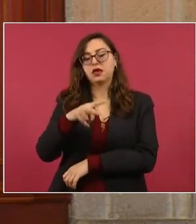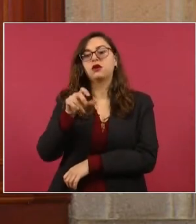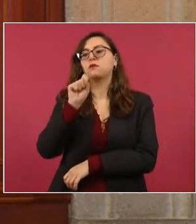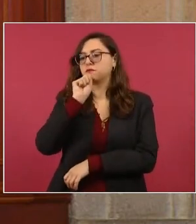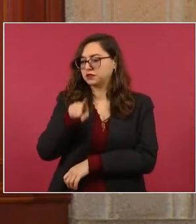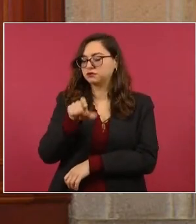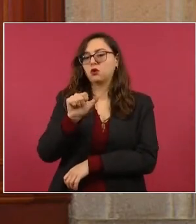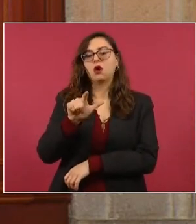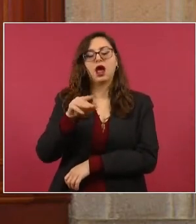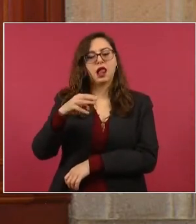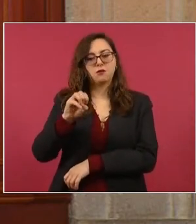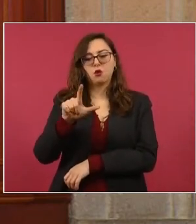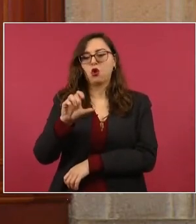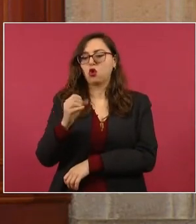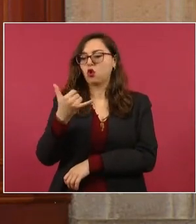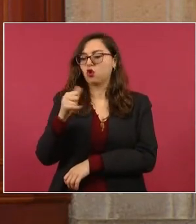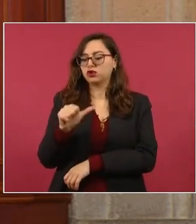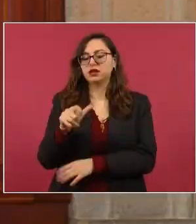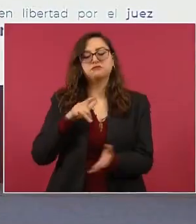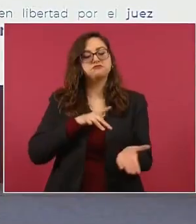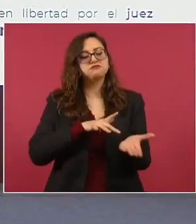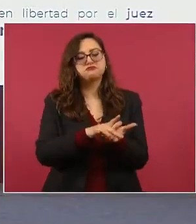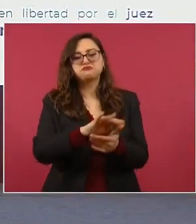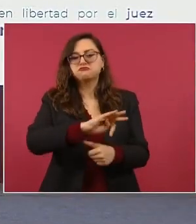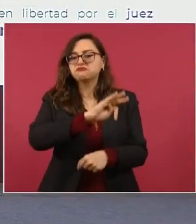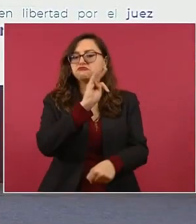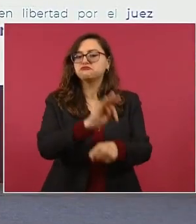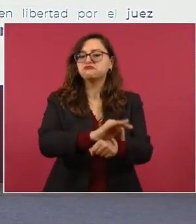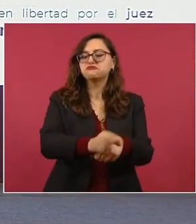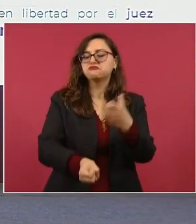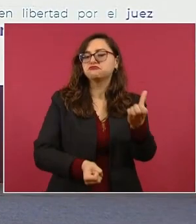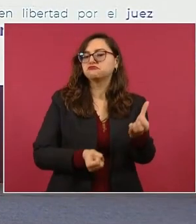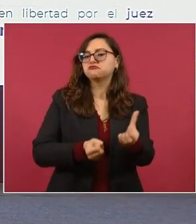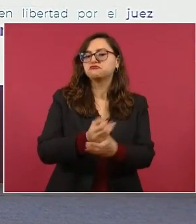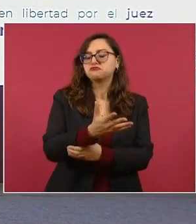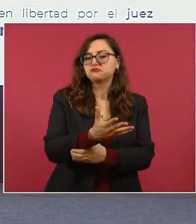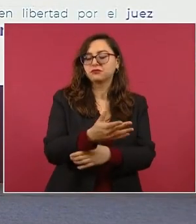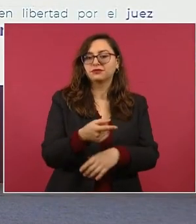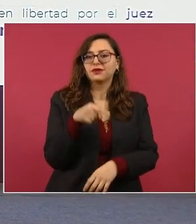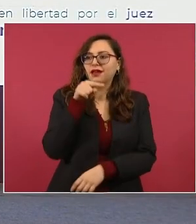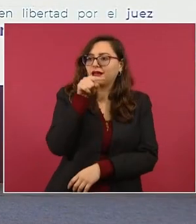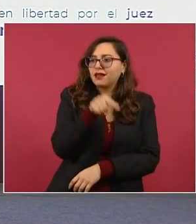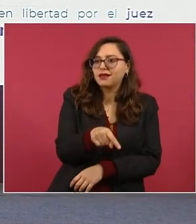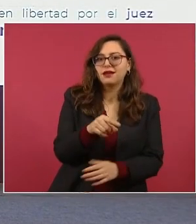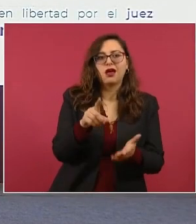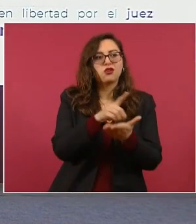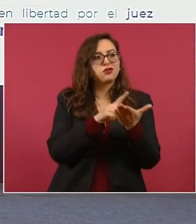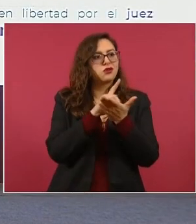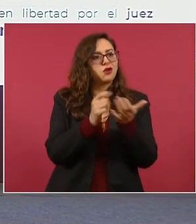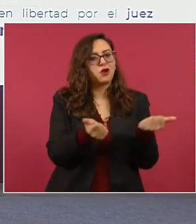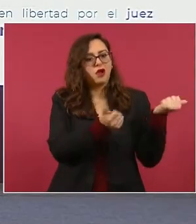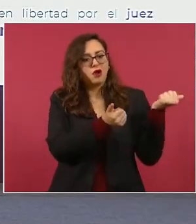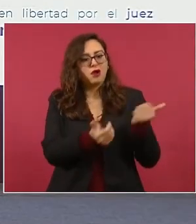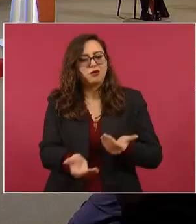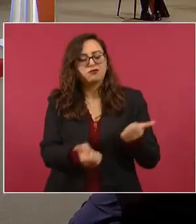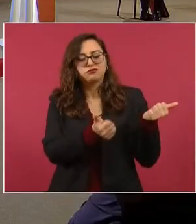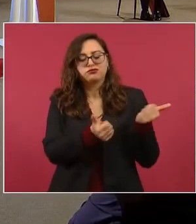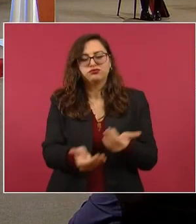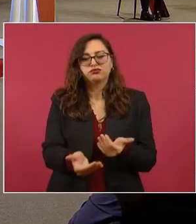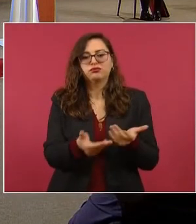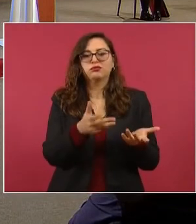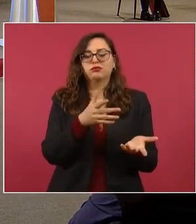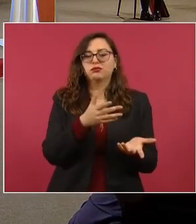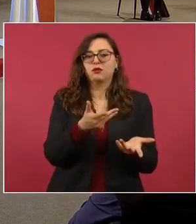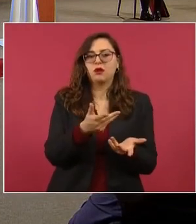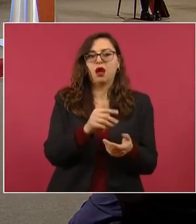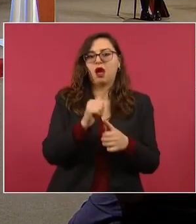Almoloya. Ella apoyaba a diversos grupos de la delincuencia organizada que recibían sus cargamentos procedentes de Centro y Sudamérica con